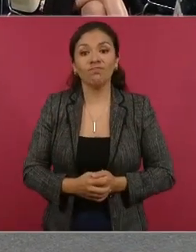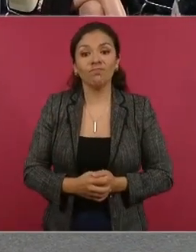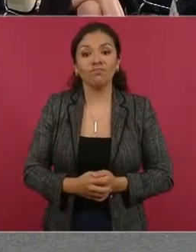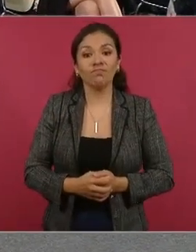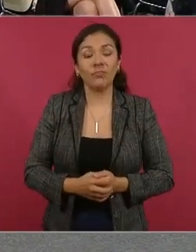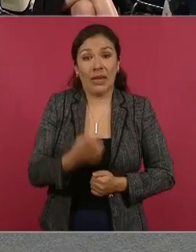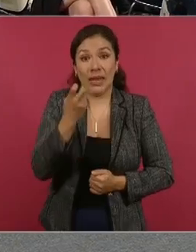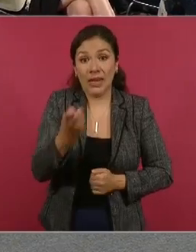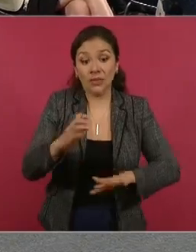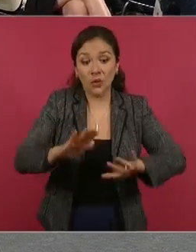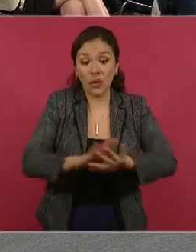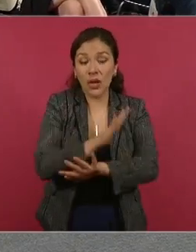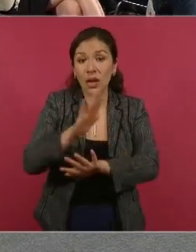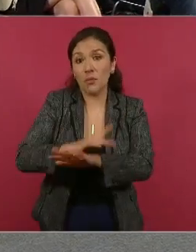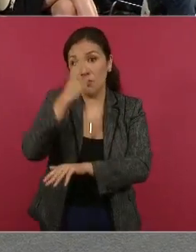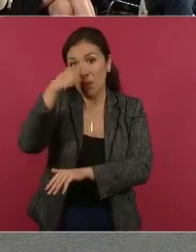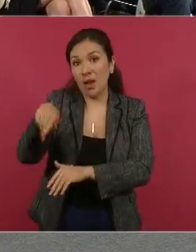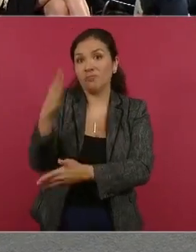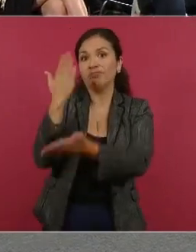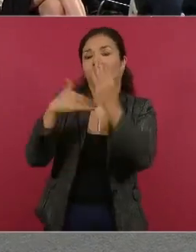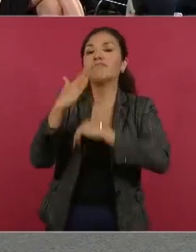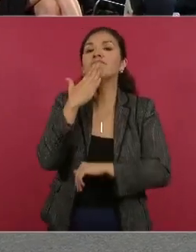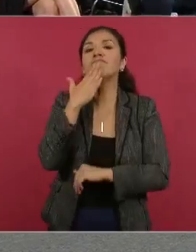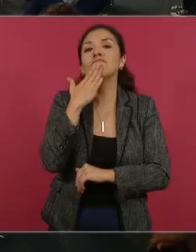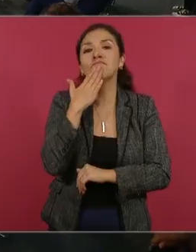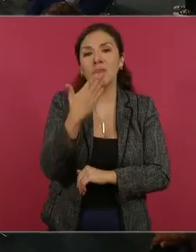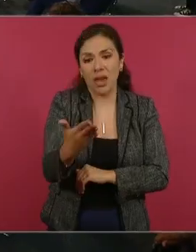para bien de